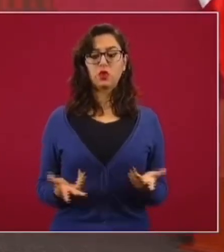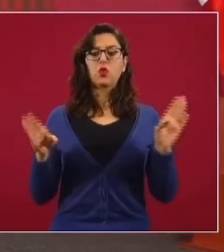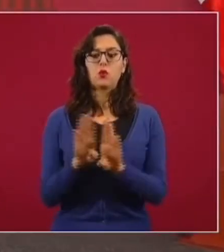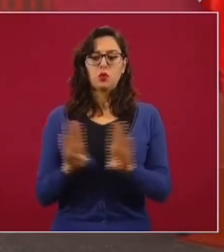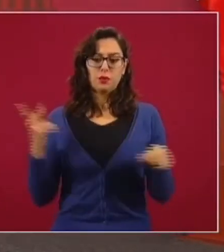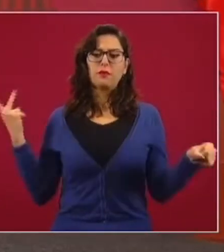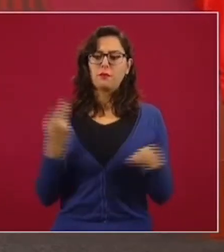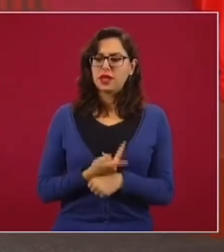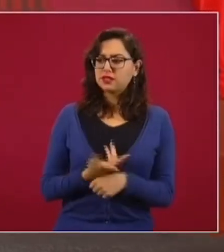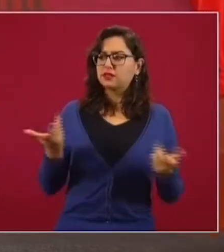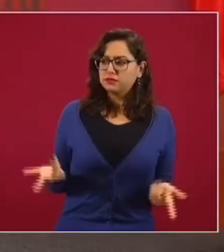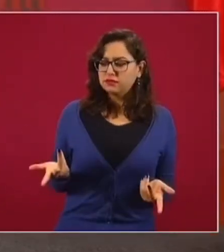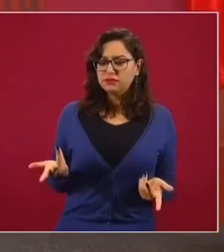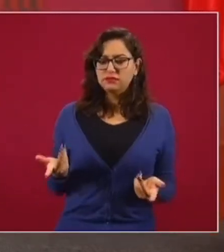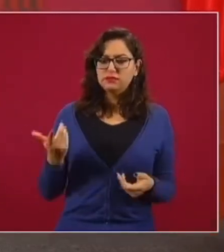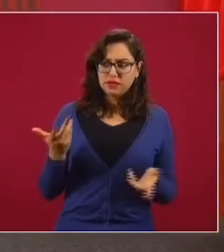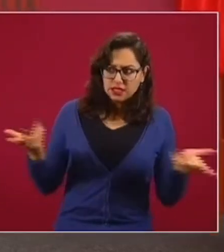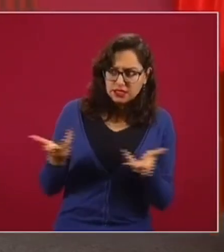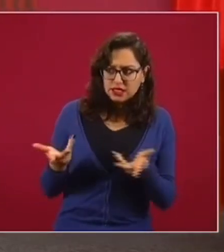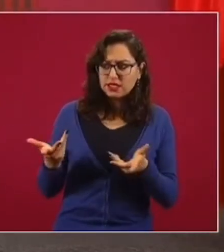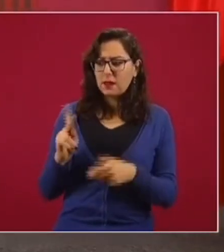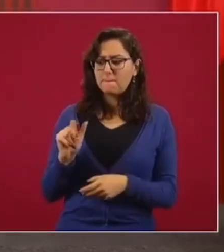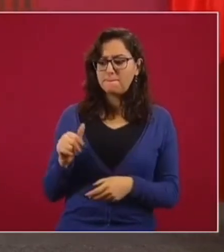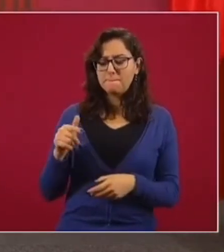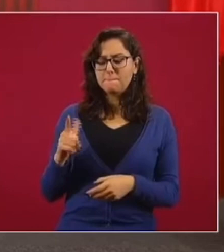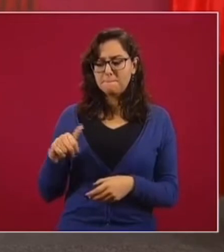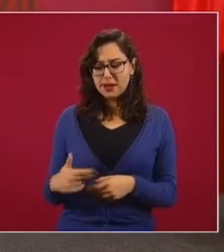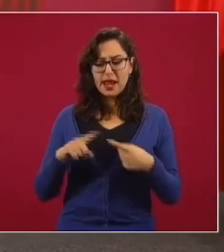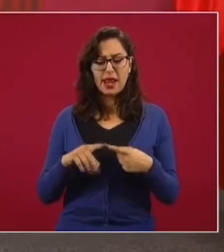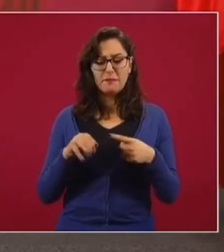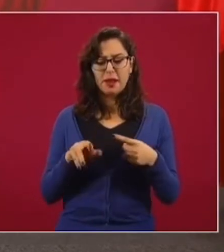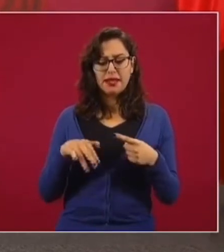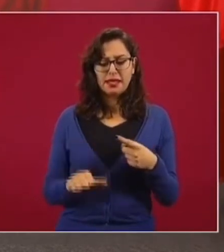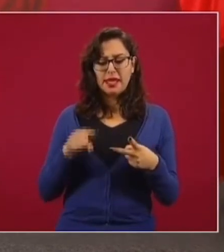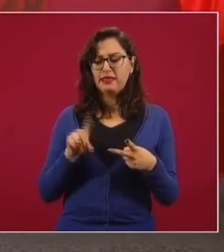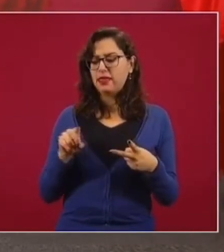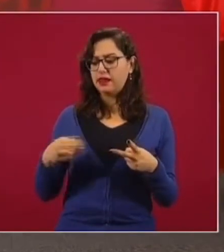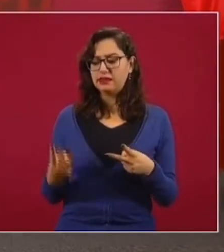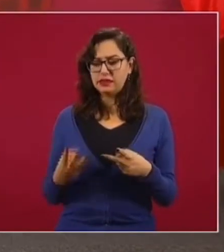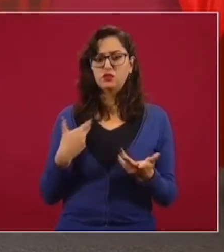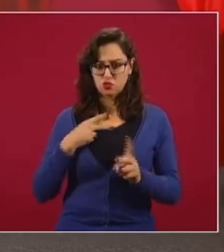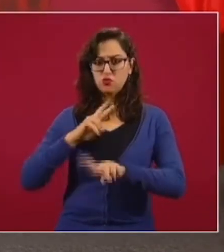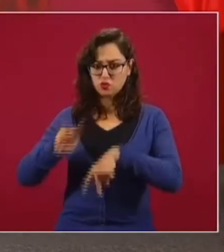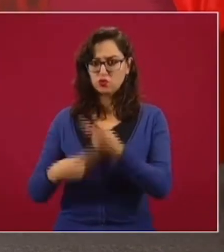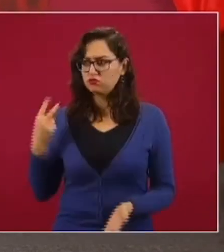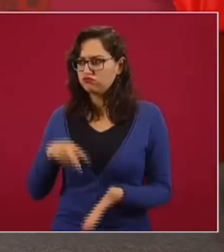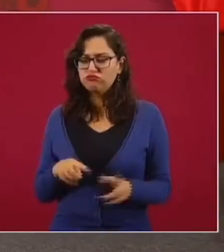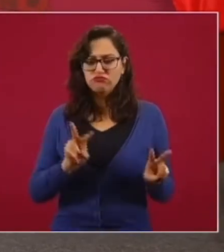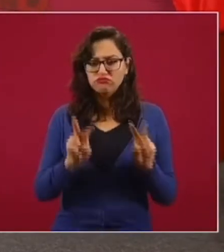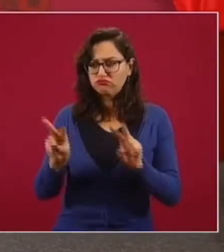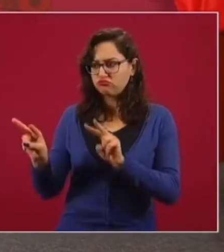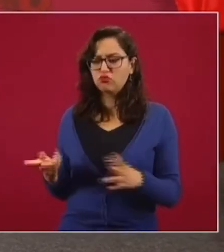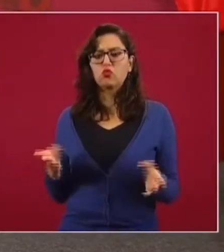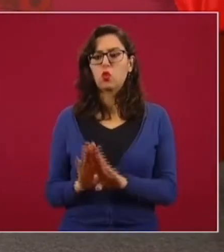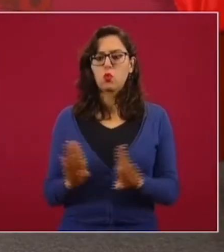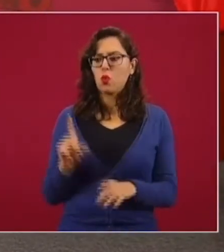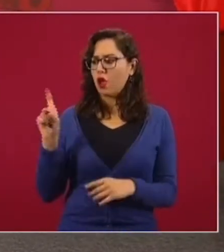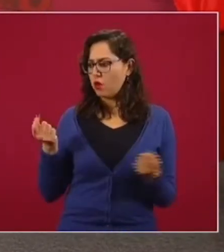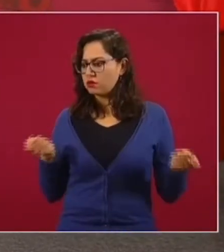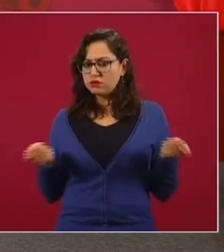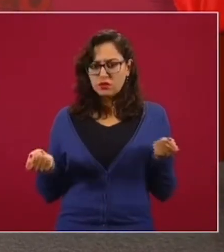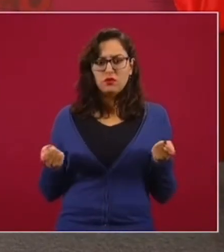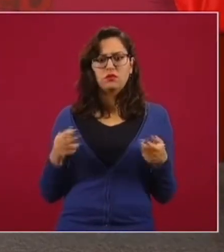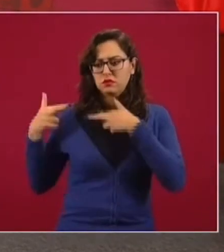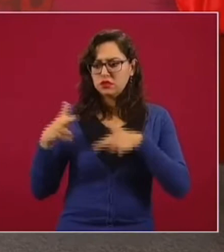las cosas, qué se está haciendo con el plan Marina y el plan DN3, y estar allá y ver cómo están las presas